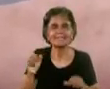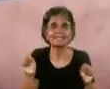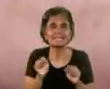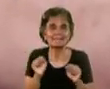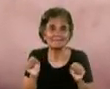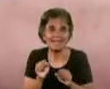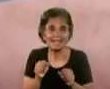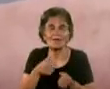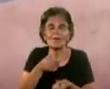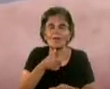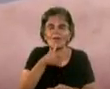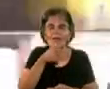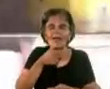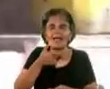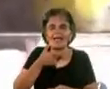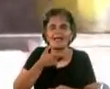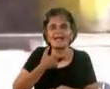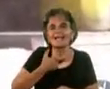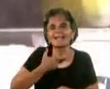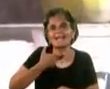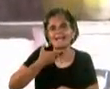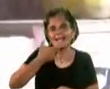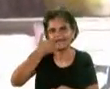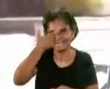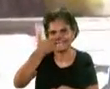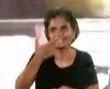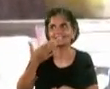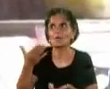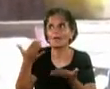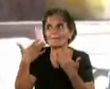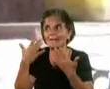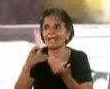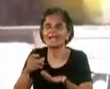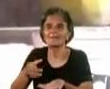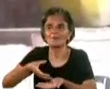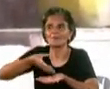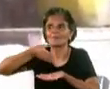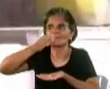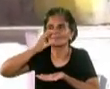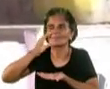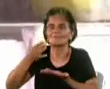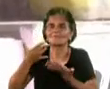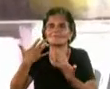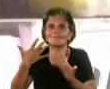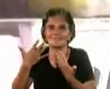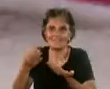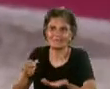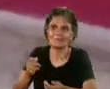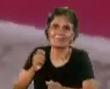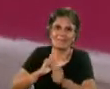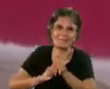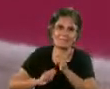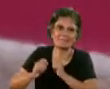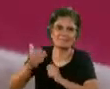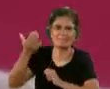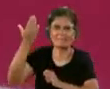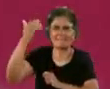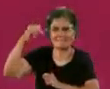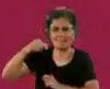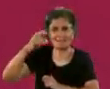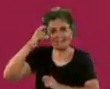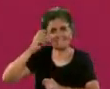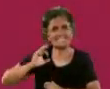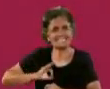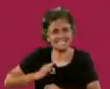algo caliente y en verano con algo fresco. Y torta frita. Pero digo lo que lo viene haciendo hace 10 años.